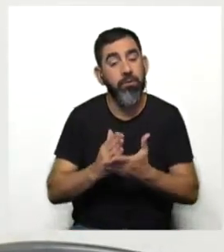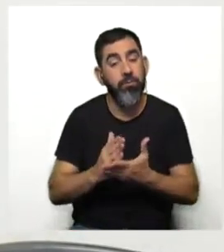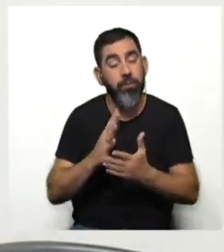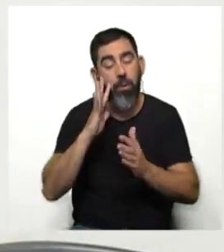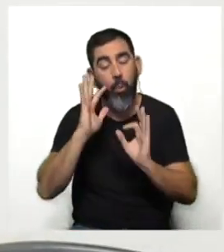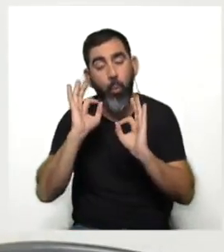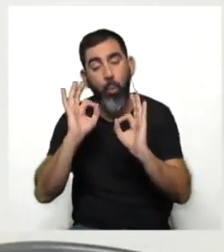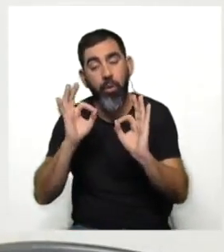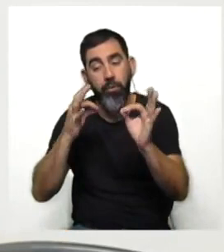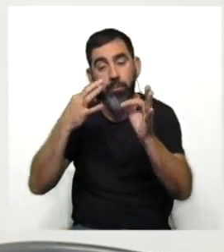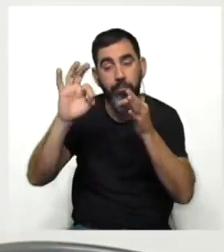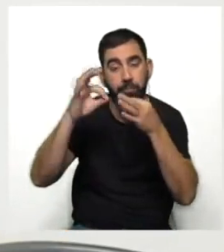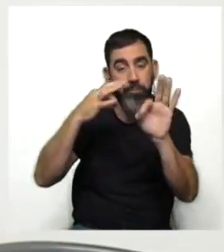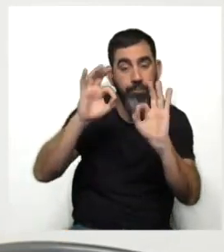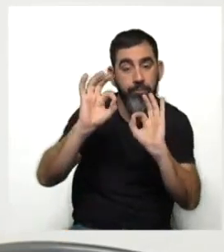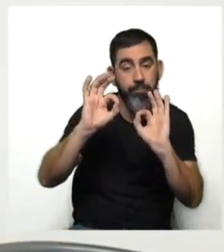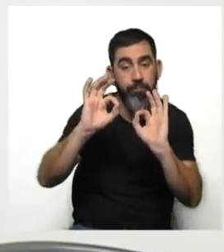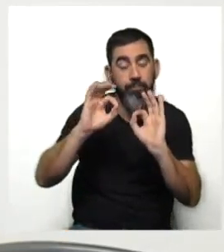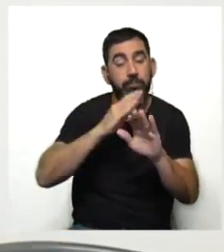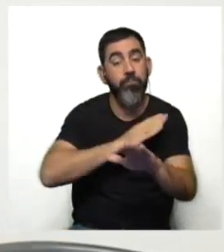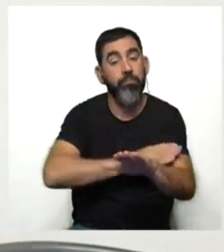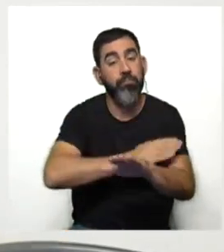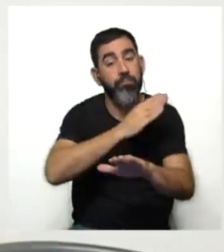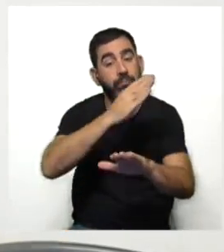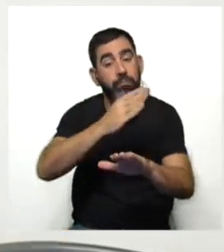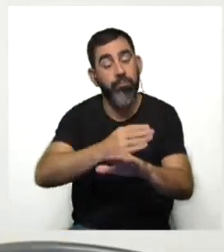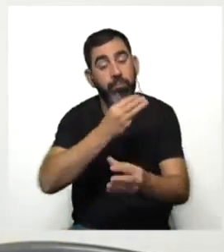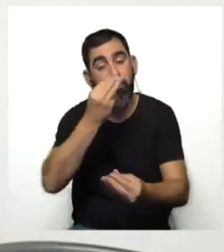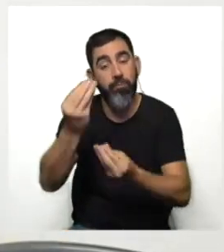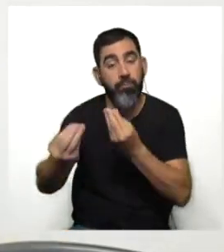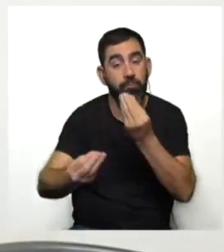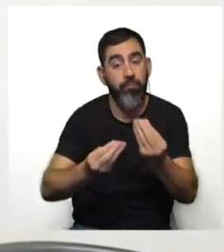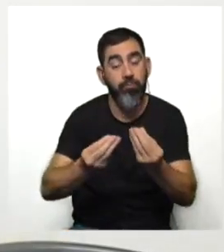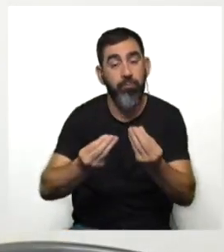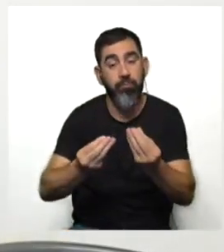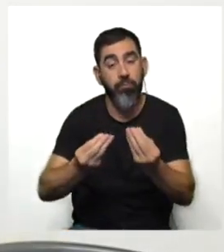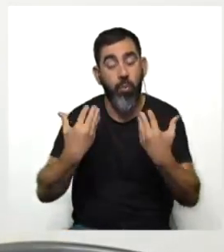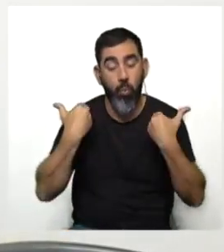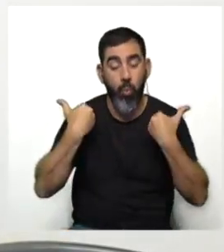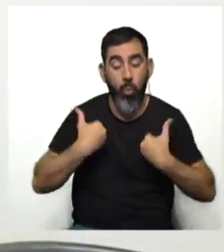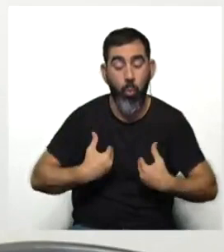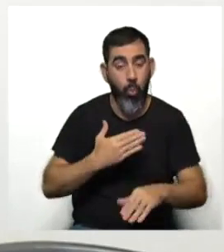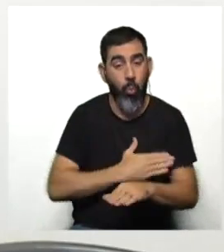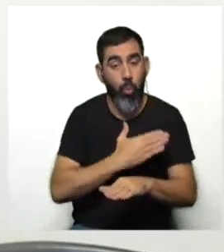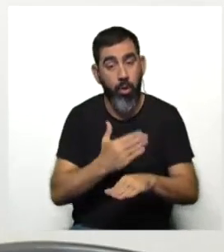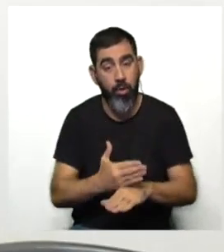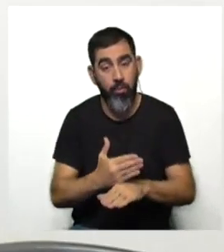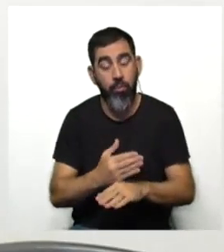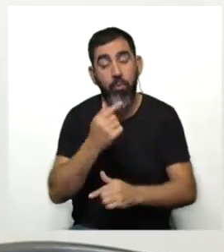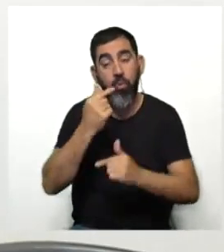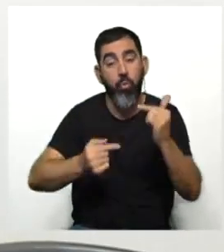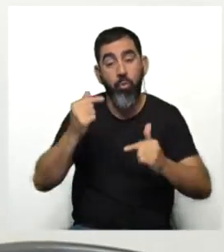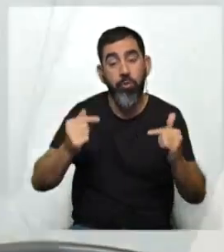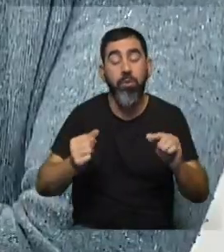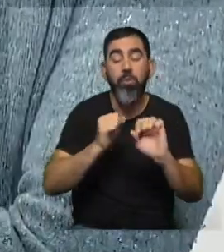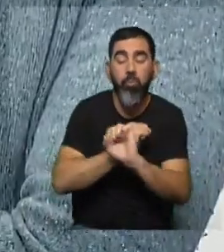cautos en describir los los efectos de como como actúa sobre el cuerpo y si todas aquellas cosas